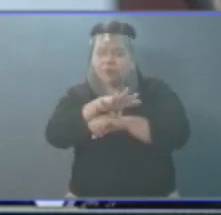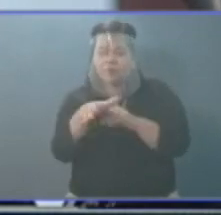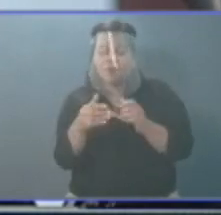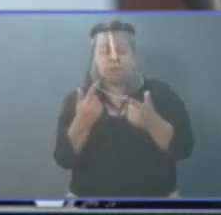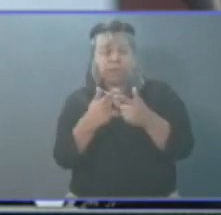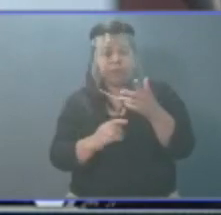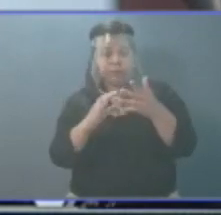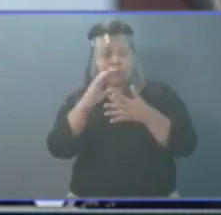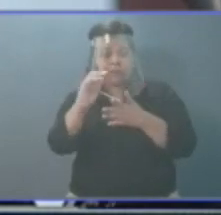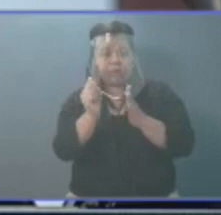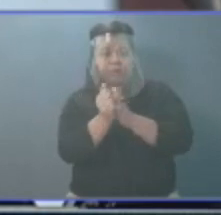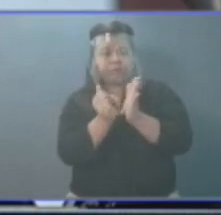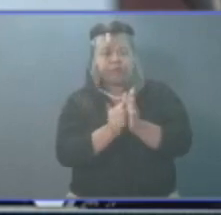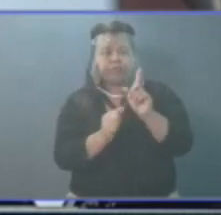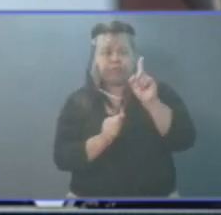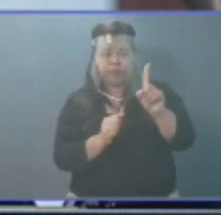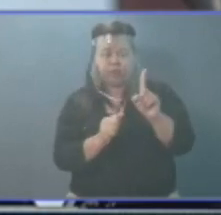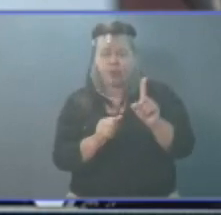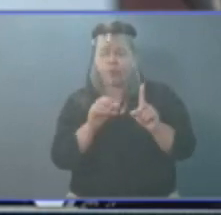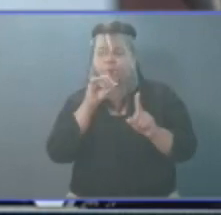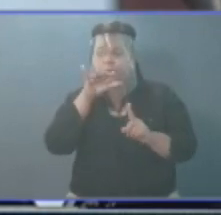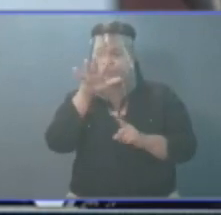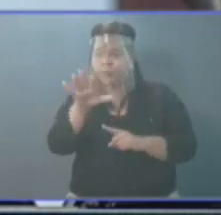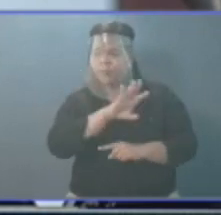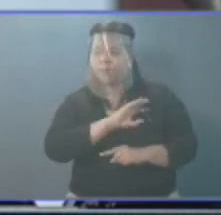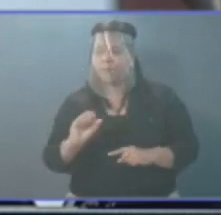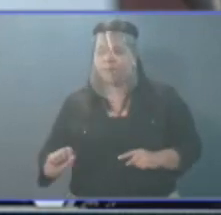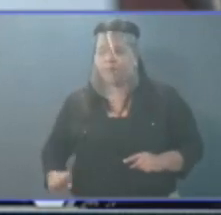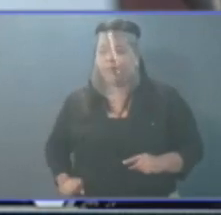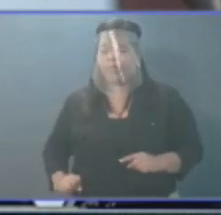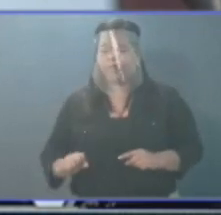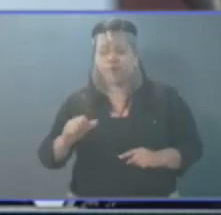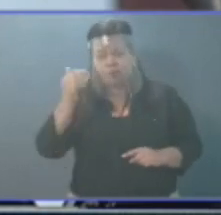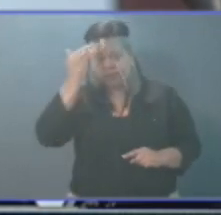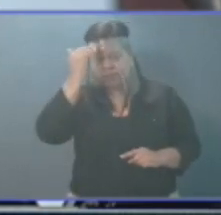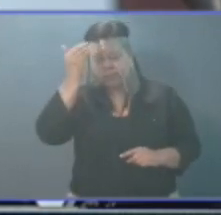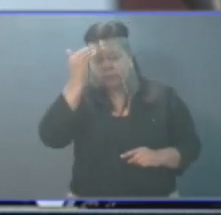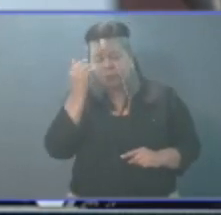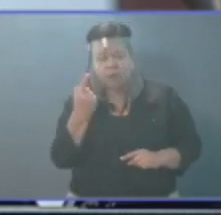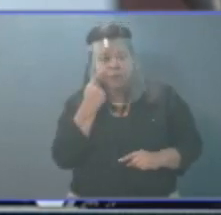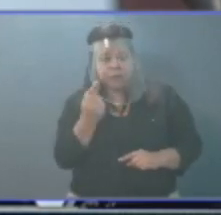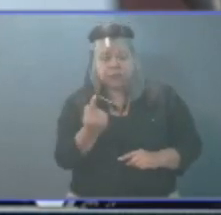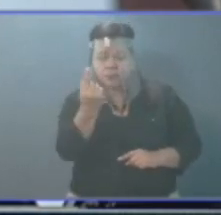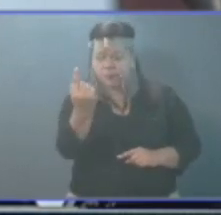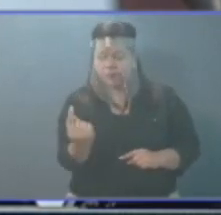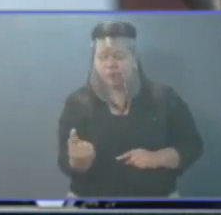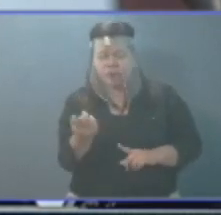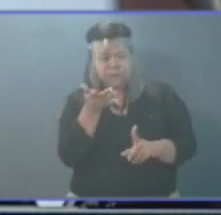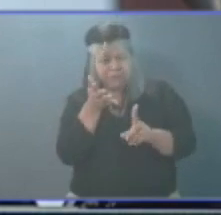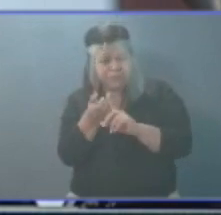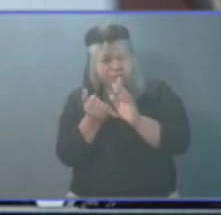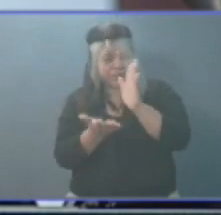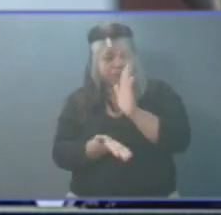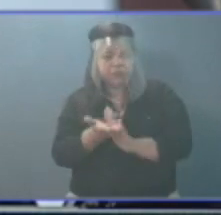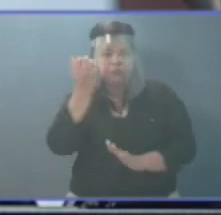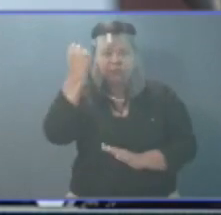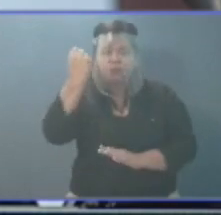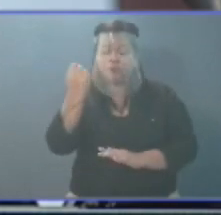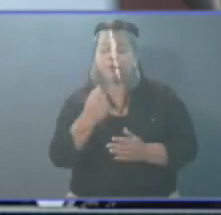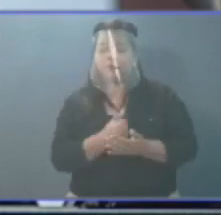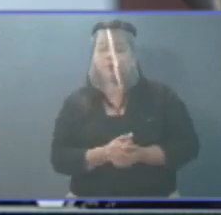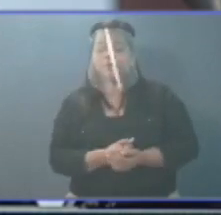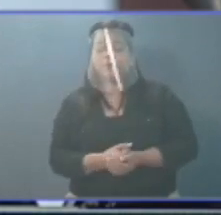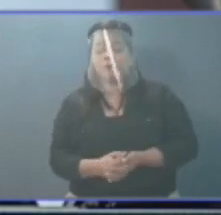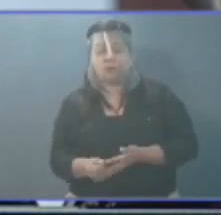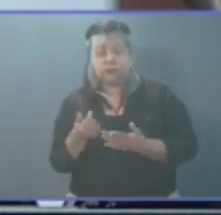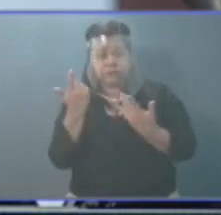Constitución en su artículo 1 contempla que El Salvador reconoce a la persona humana como el origen y el fin de la actividad del Estado, que